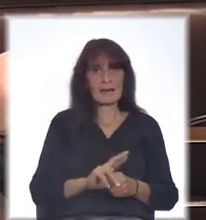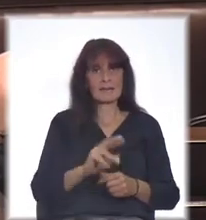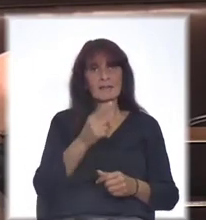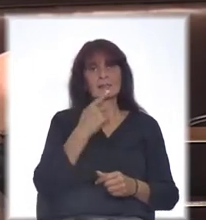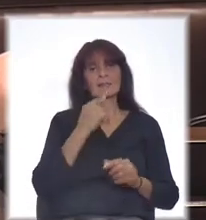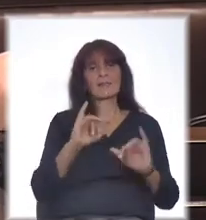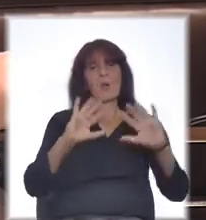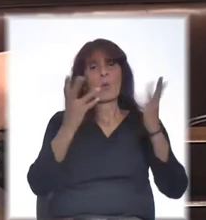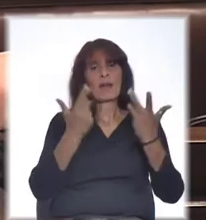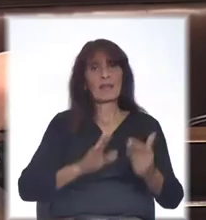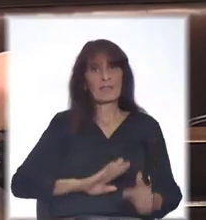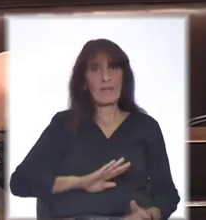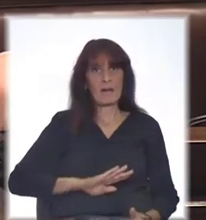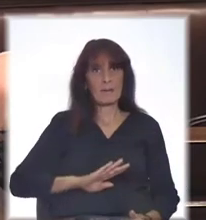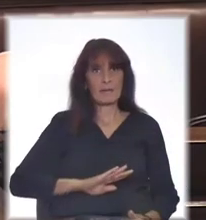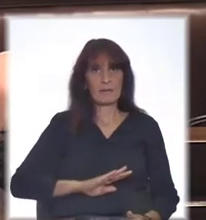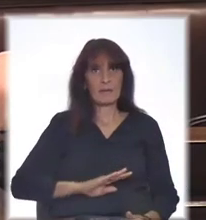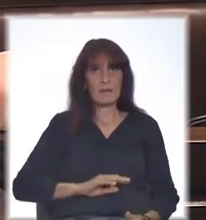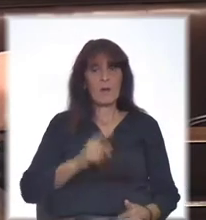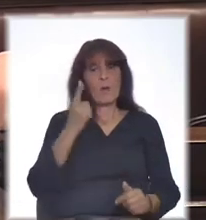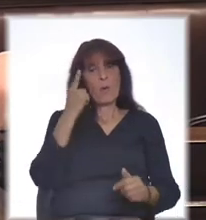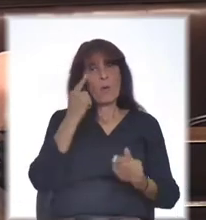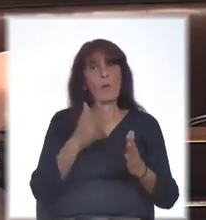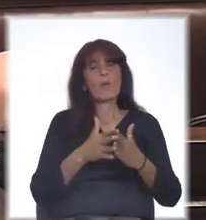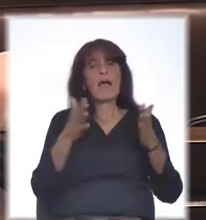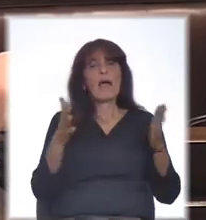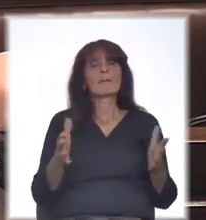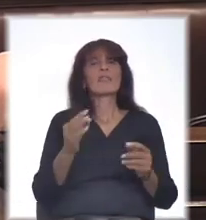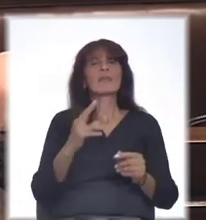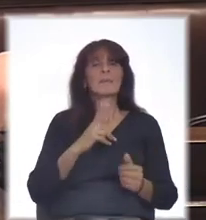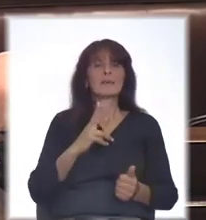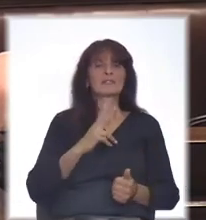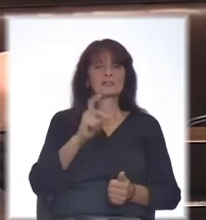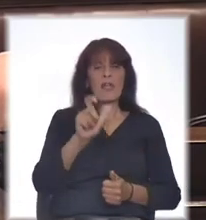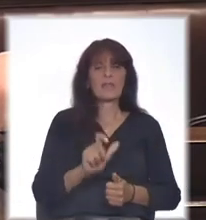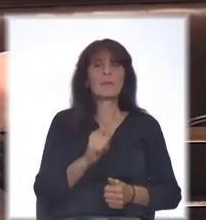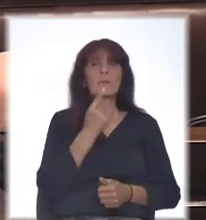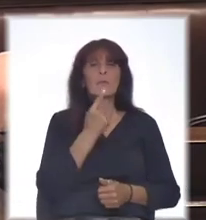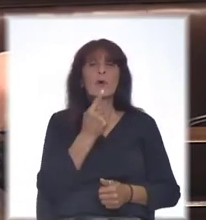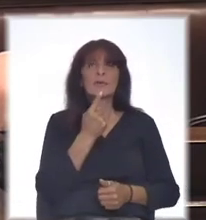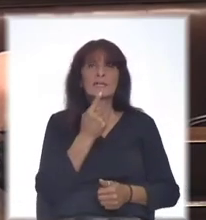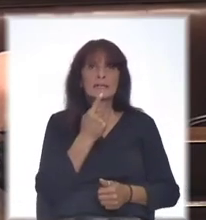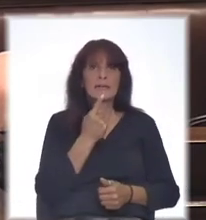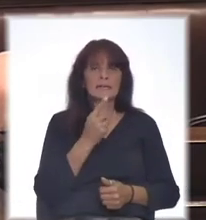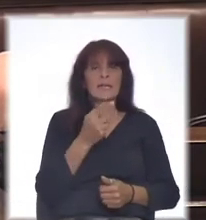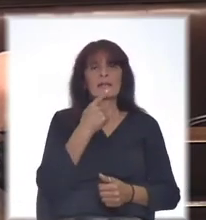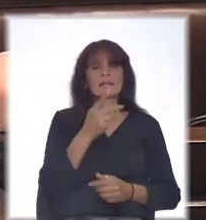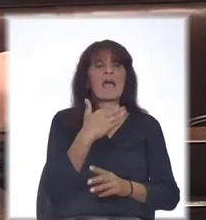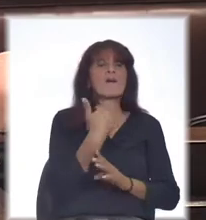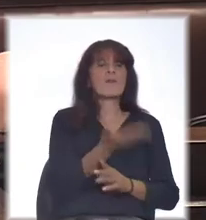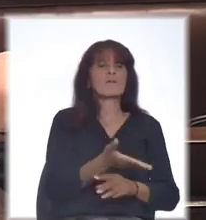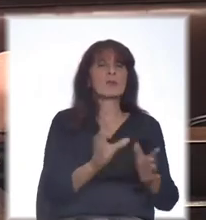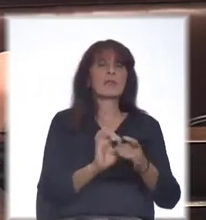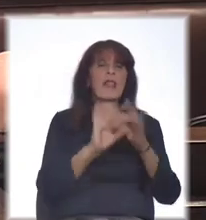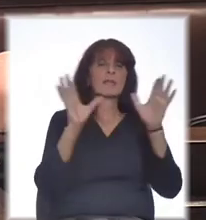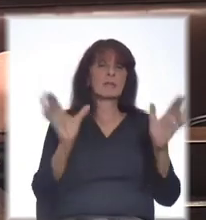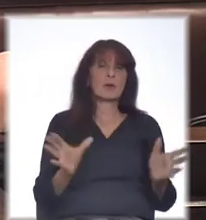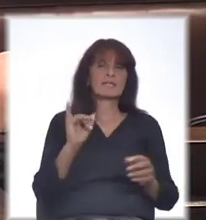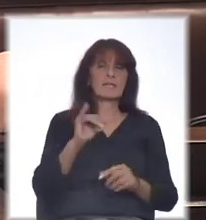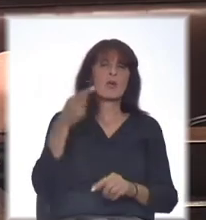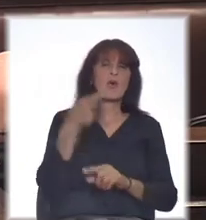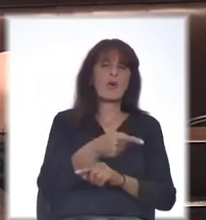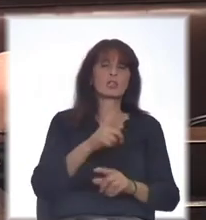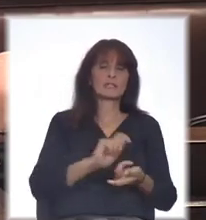hambre. Un amplio espectro de personalidades políticas se expresaron a favor de la democracia y en contra de